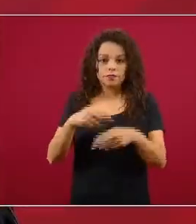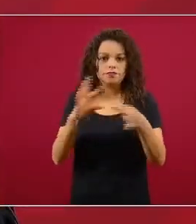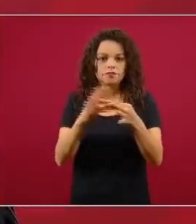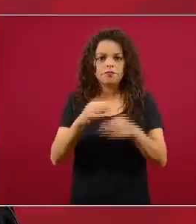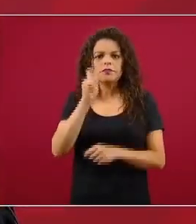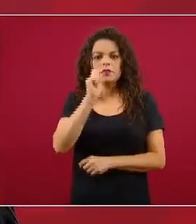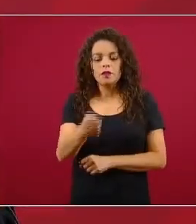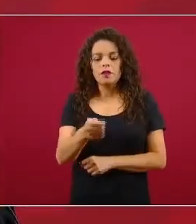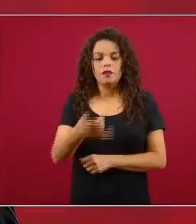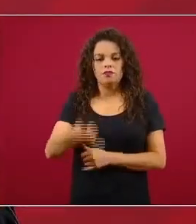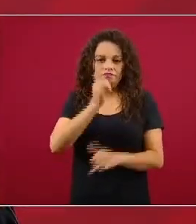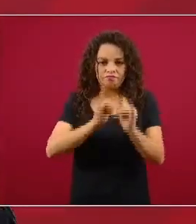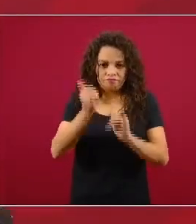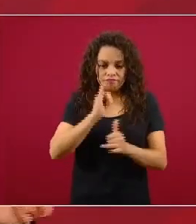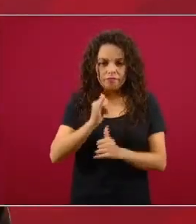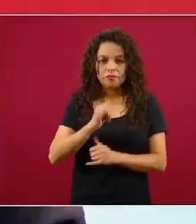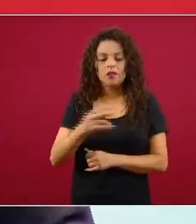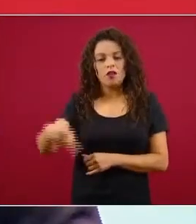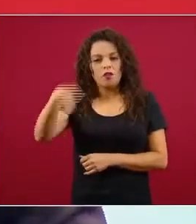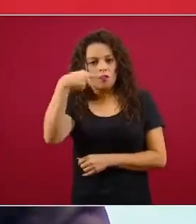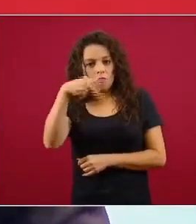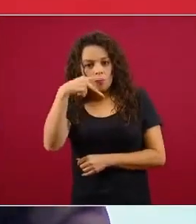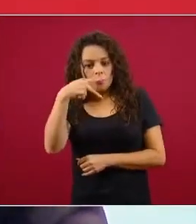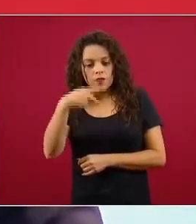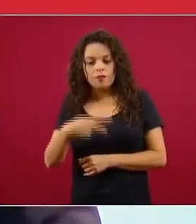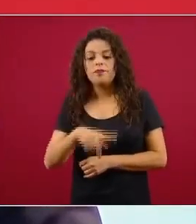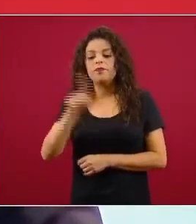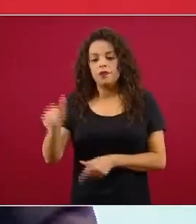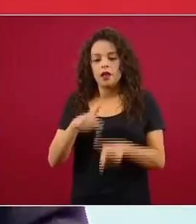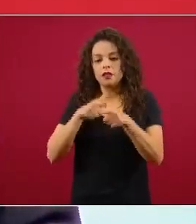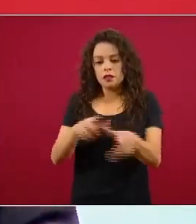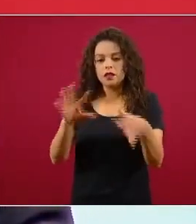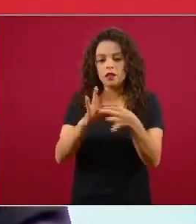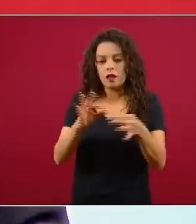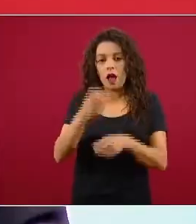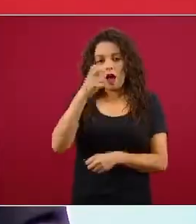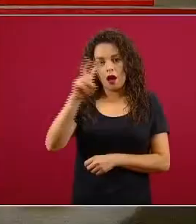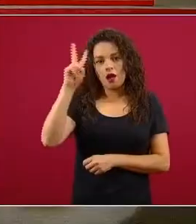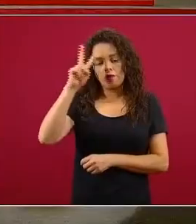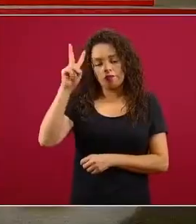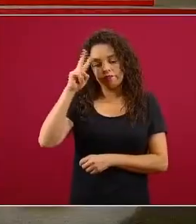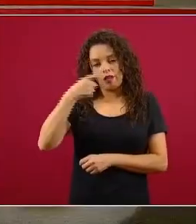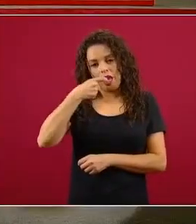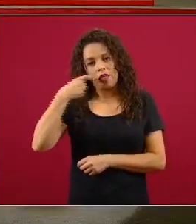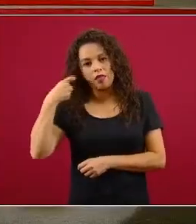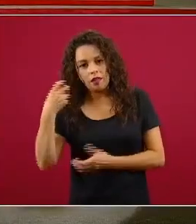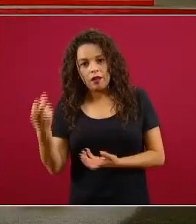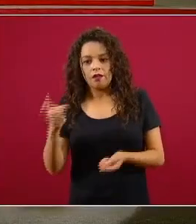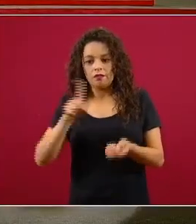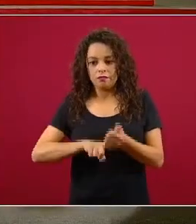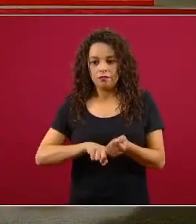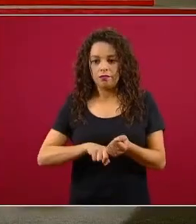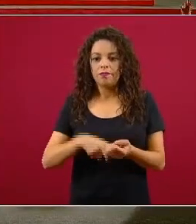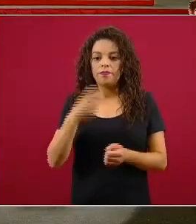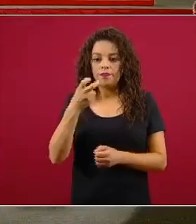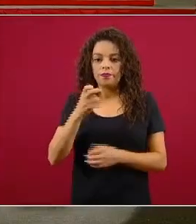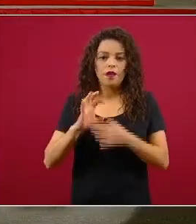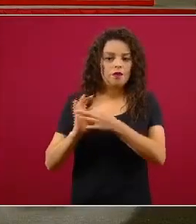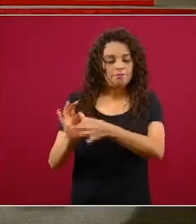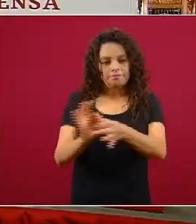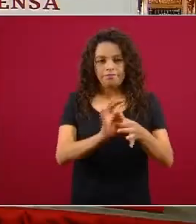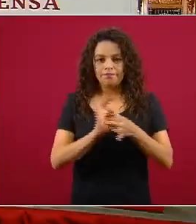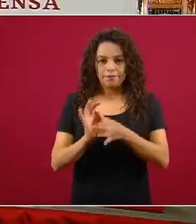y hablará de adicciones, y justamente verán ustedes este trabajo sinérgico con INJUVE. Muchas gracias,